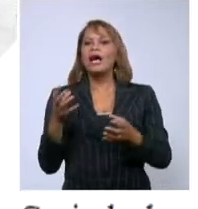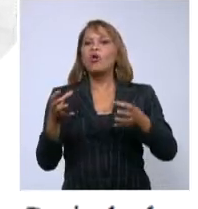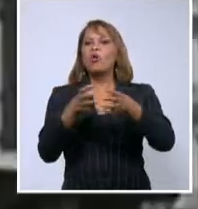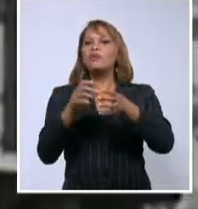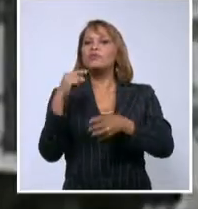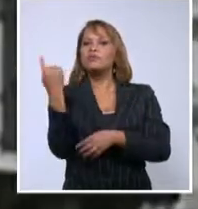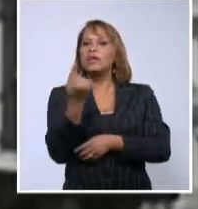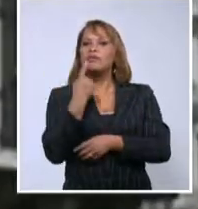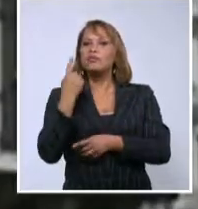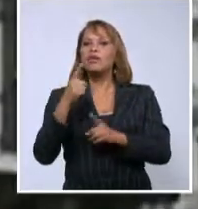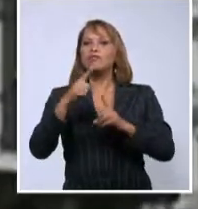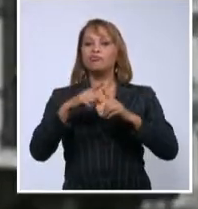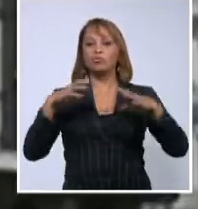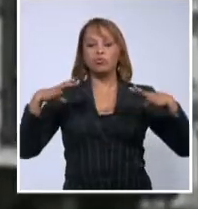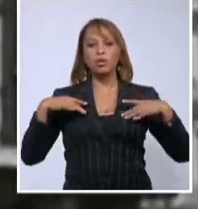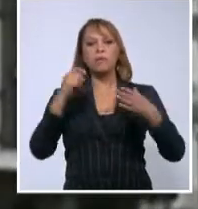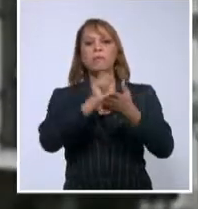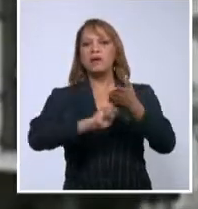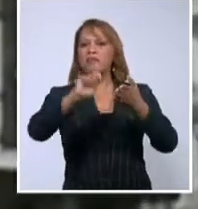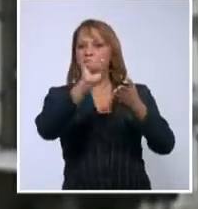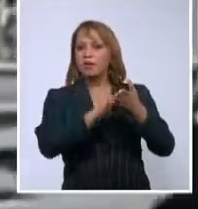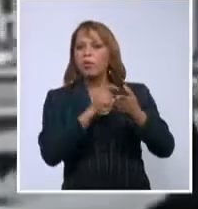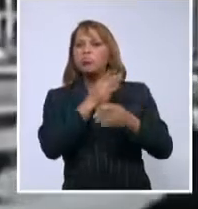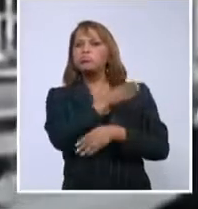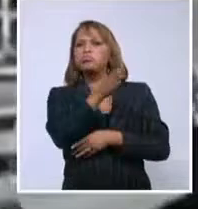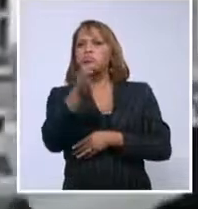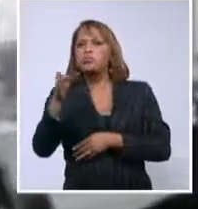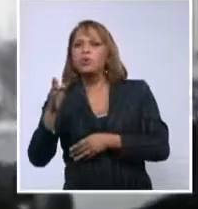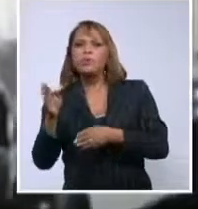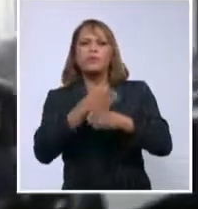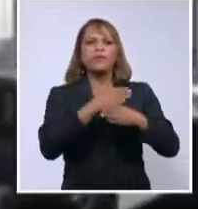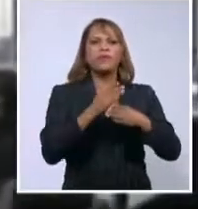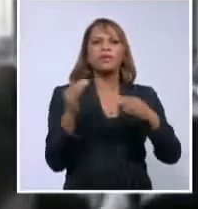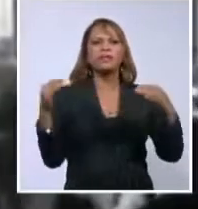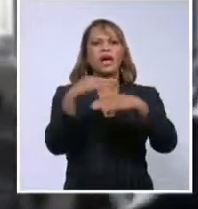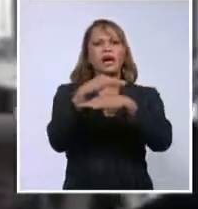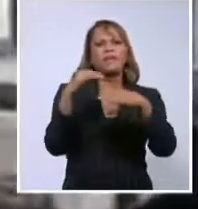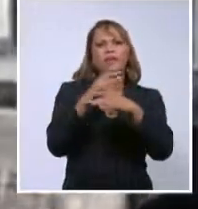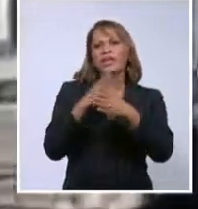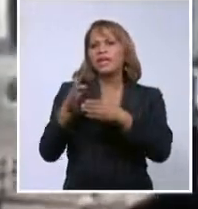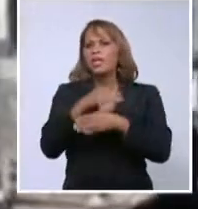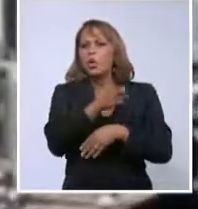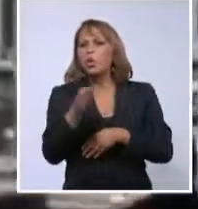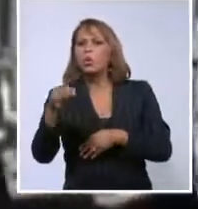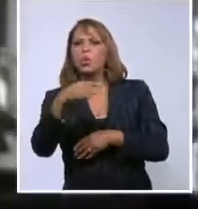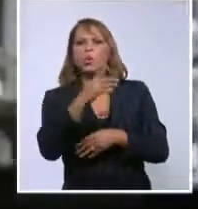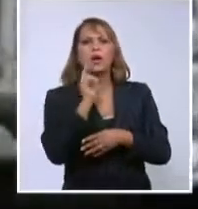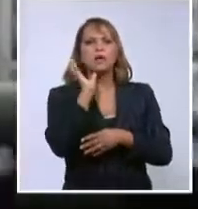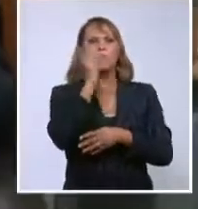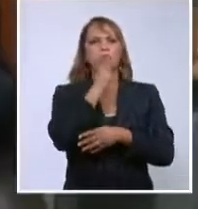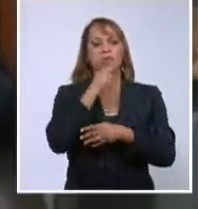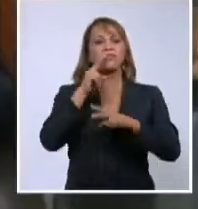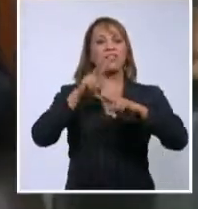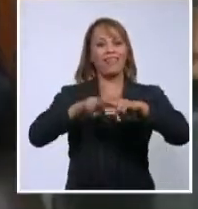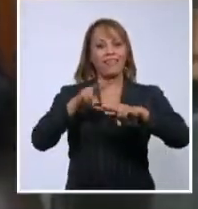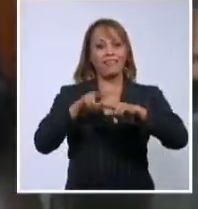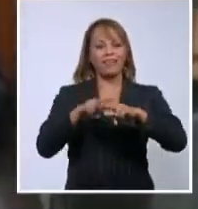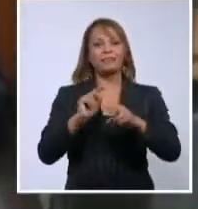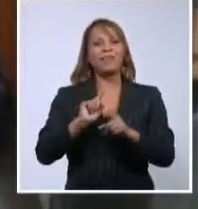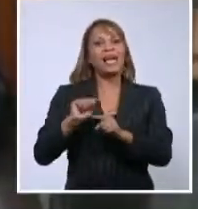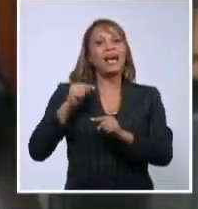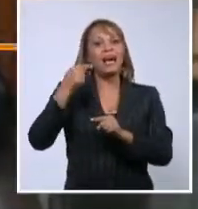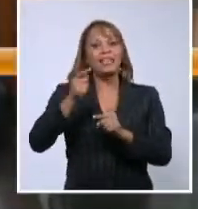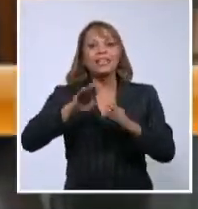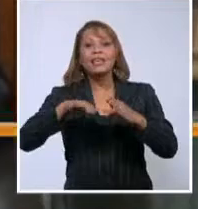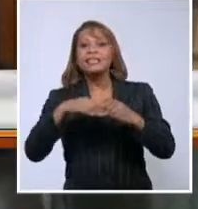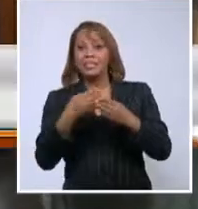de Turismo le planificó a Einstein un recorrido por avenidas y barrios lujosos de La Habana. Al día siguiente vino